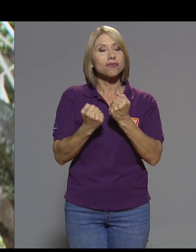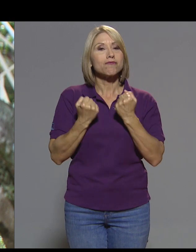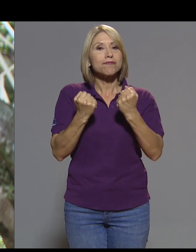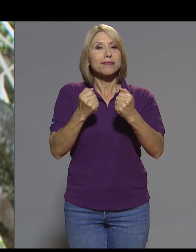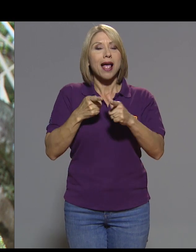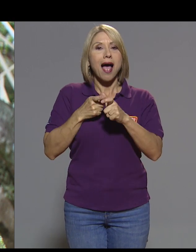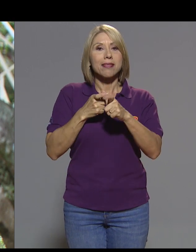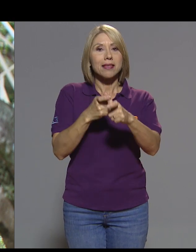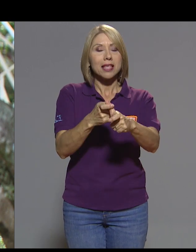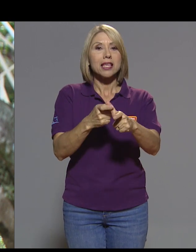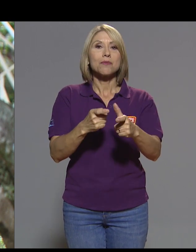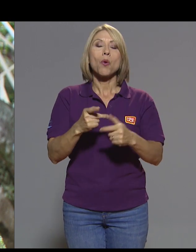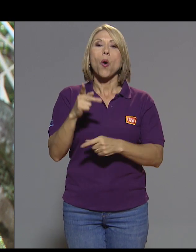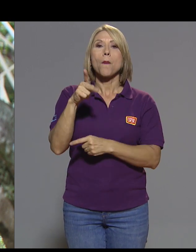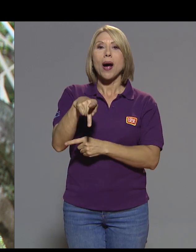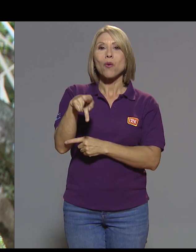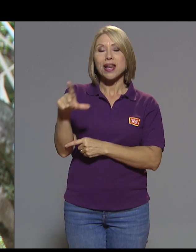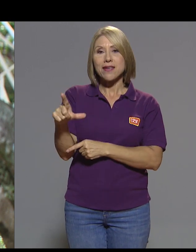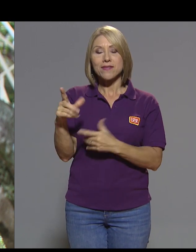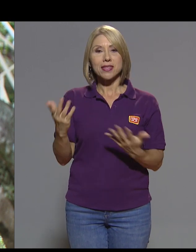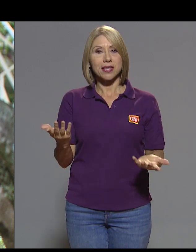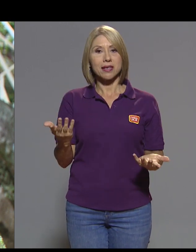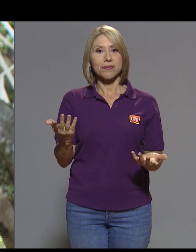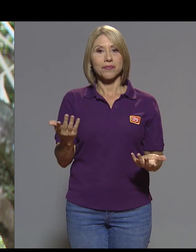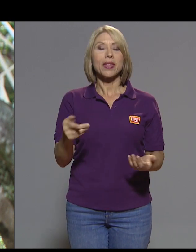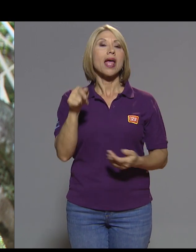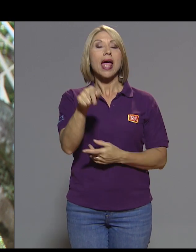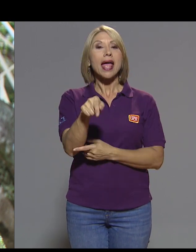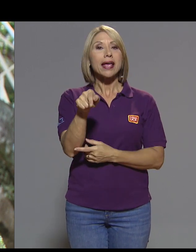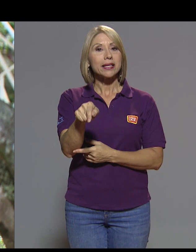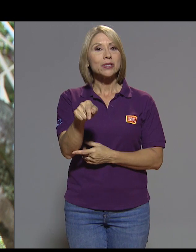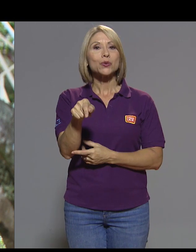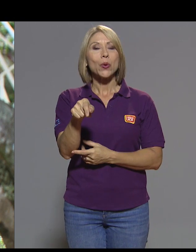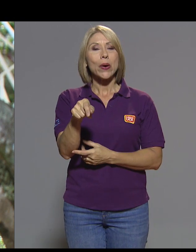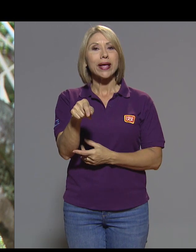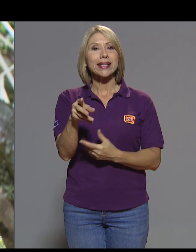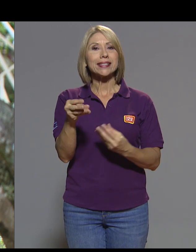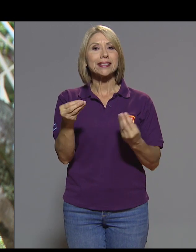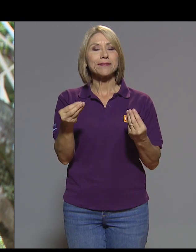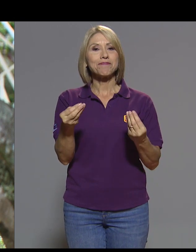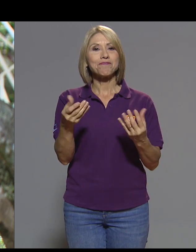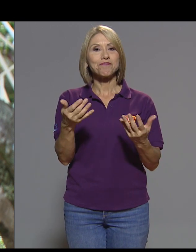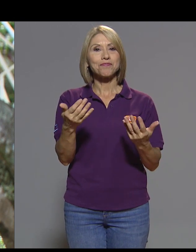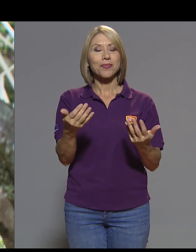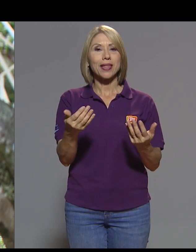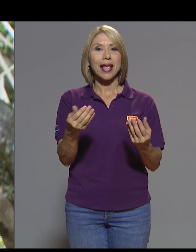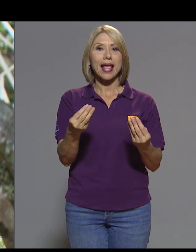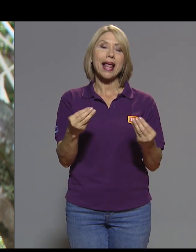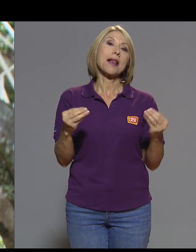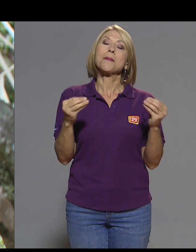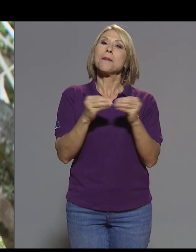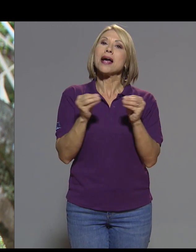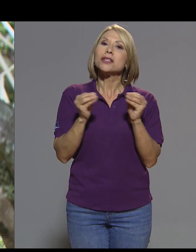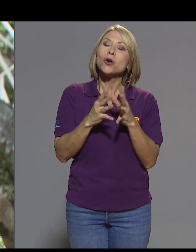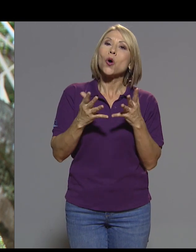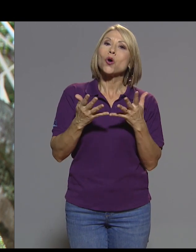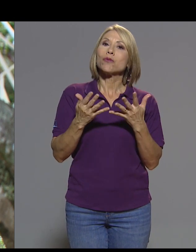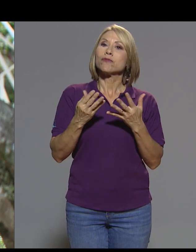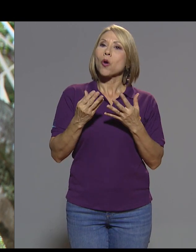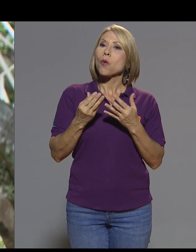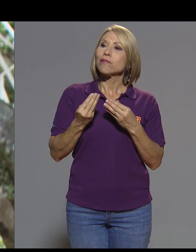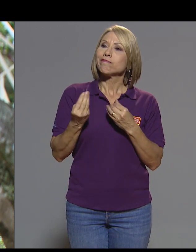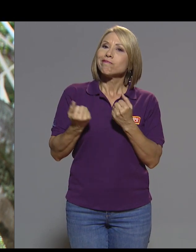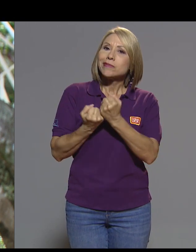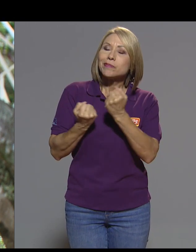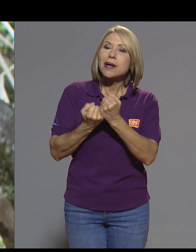atletismo powerlifting eso es creo que la mayor el mayor valor